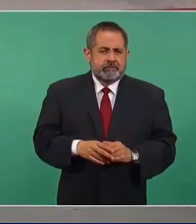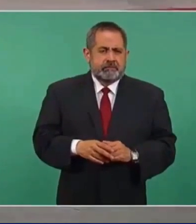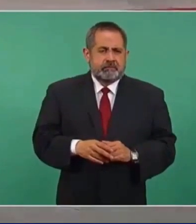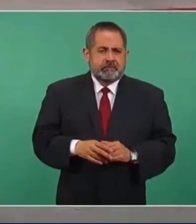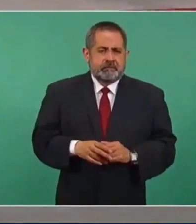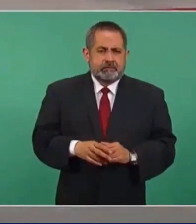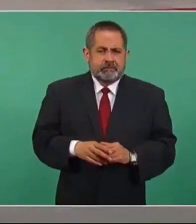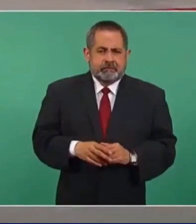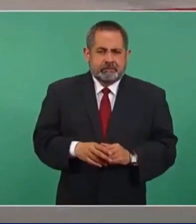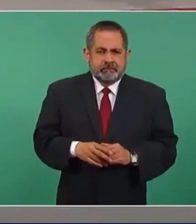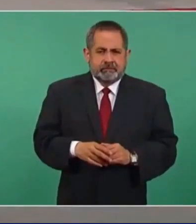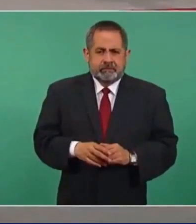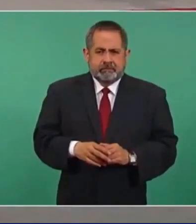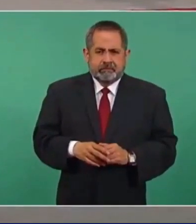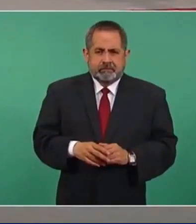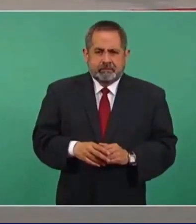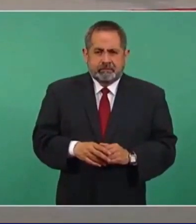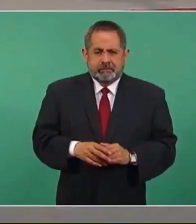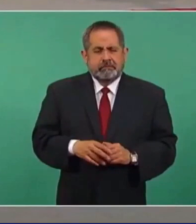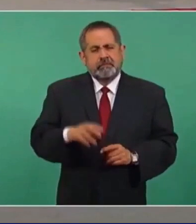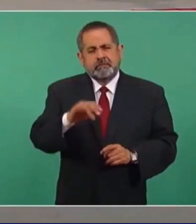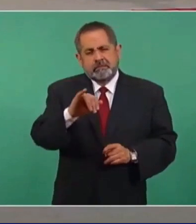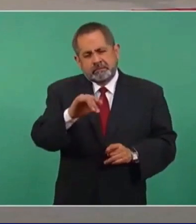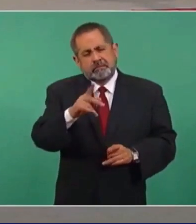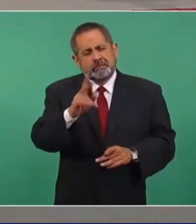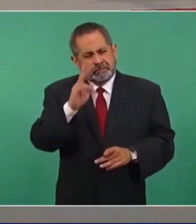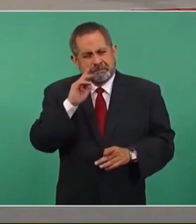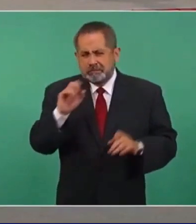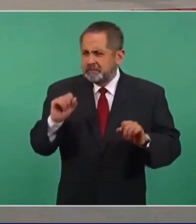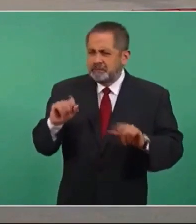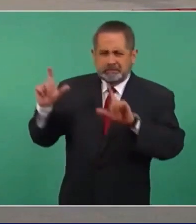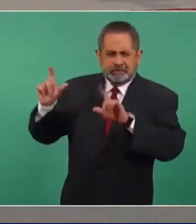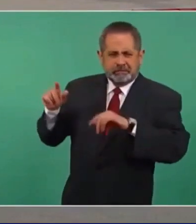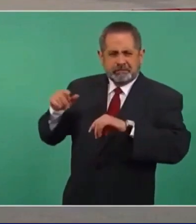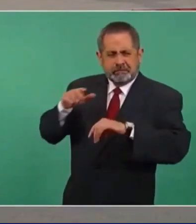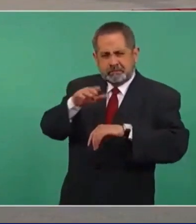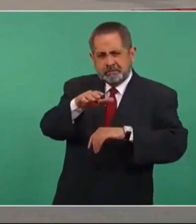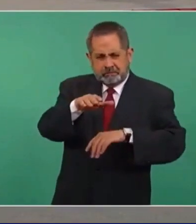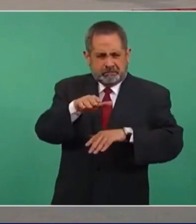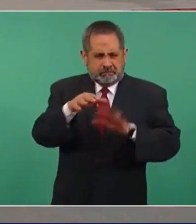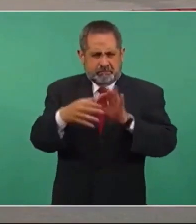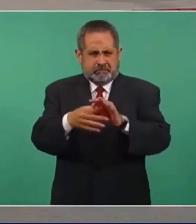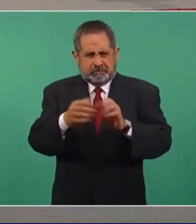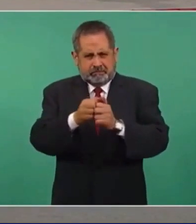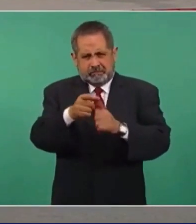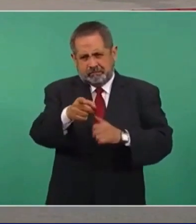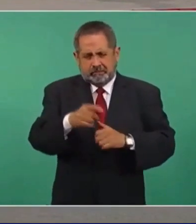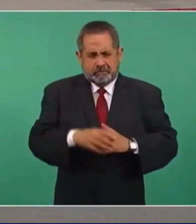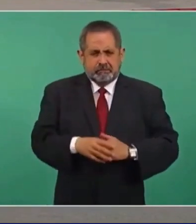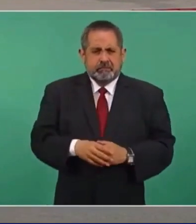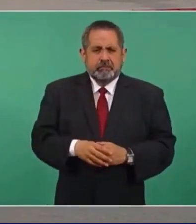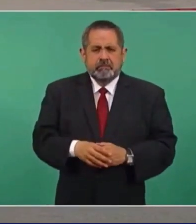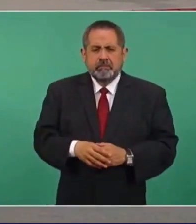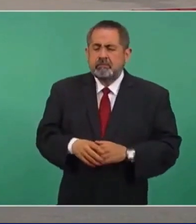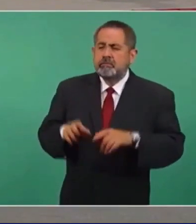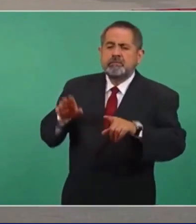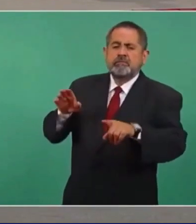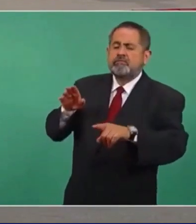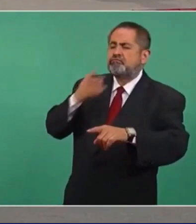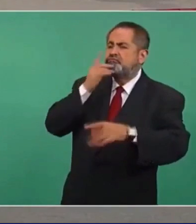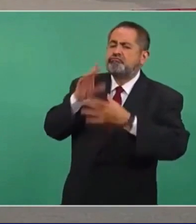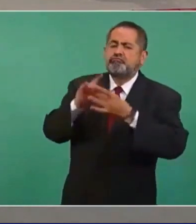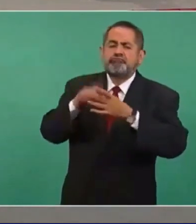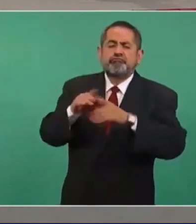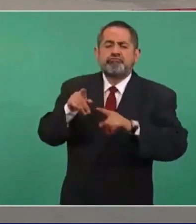seguridad y también de las fuerzas armadas. Sí, pero a ver, porque tiene que ver mucho. Sí, porque ellos miden el cumplimiento